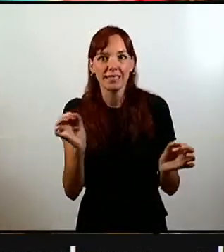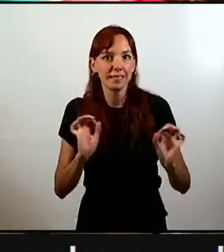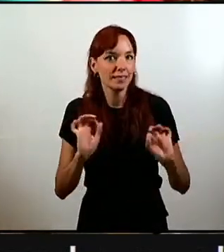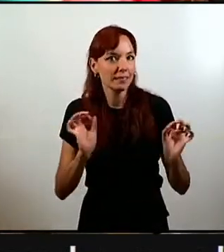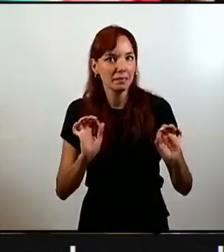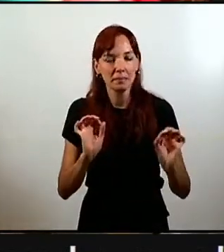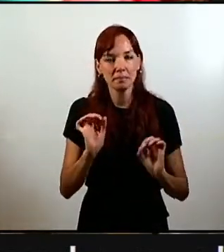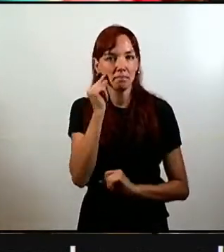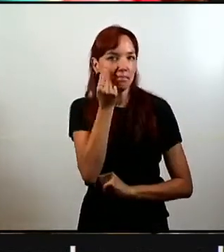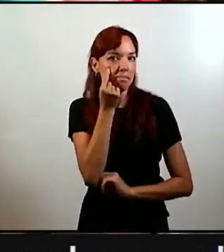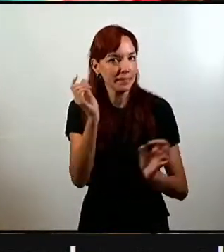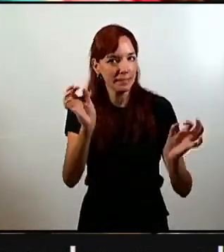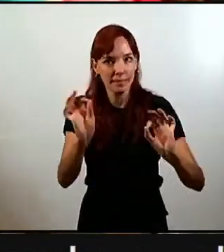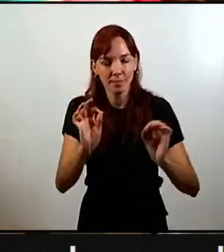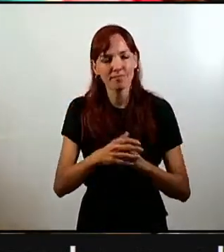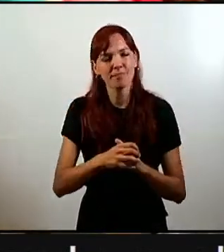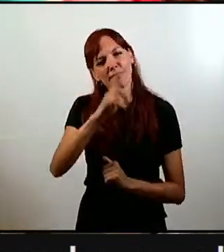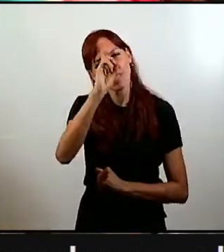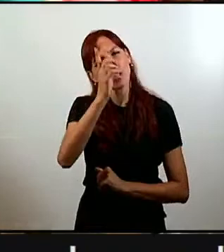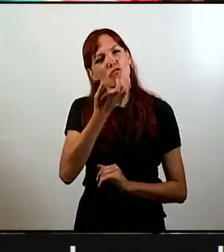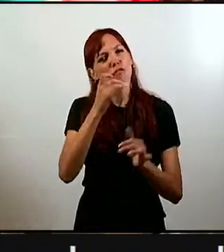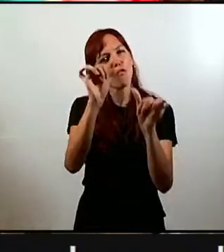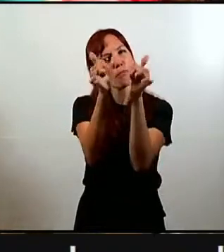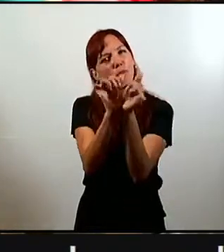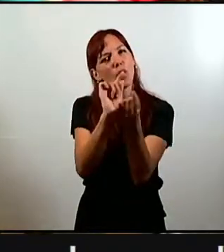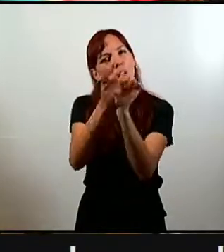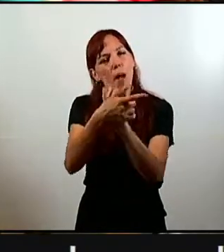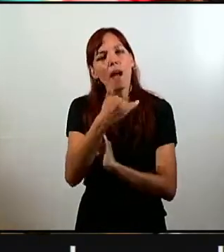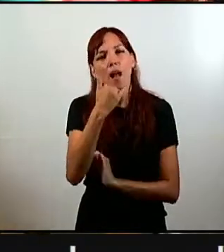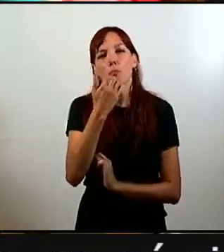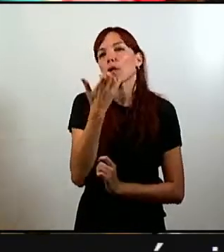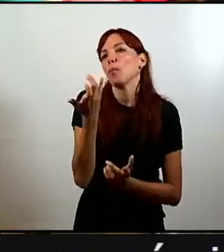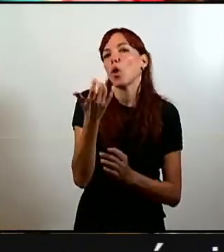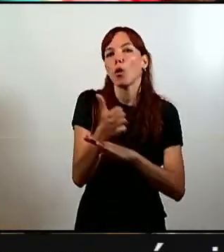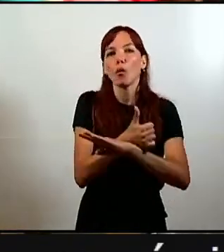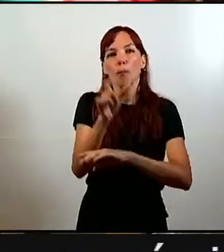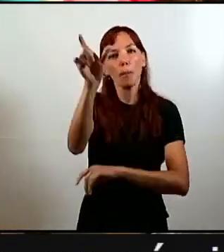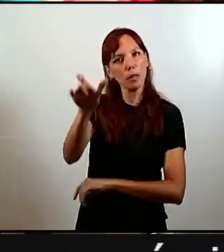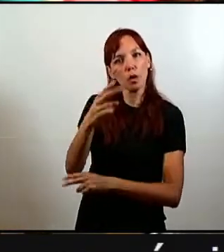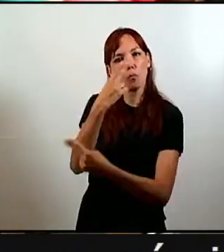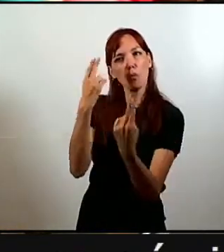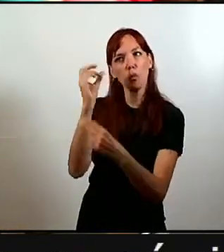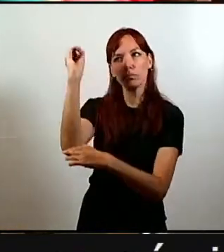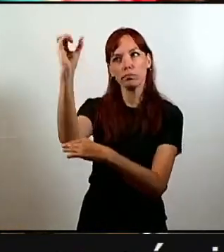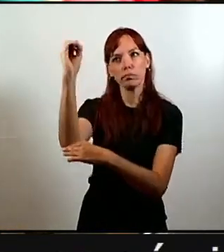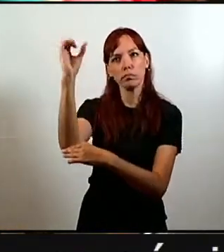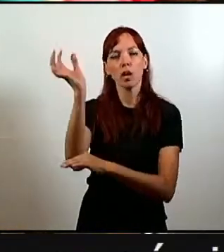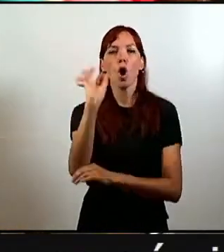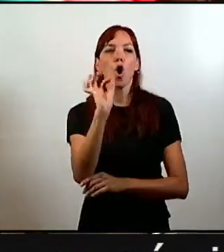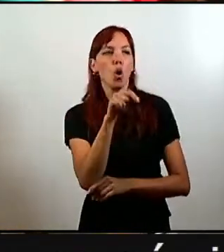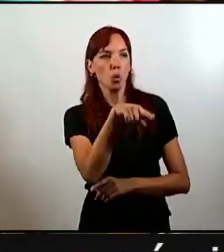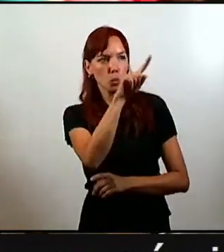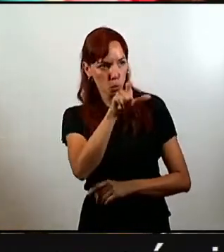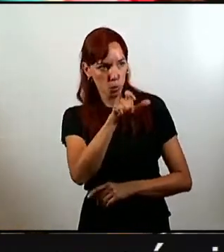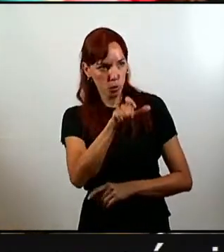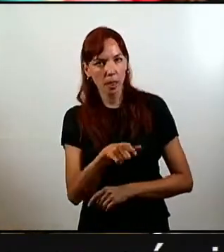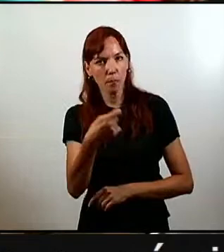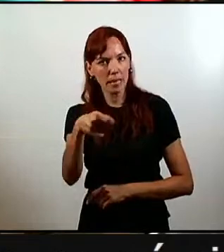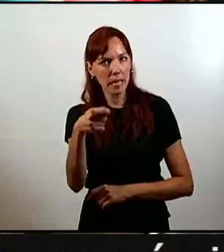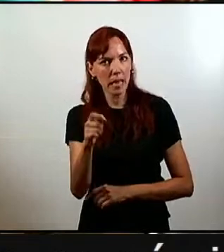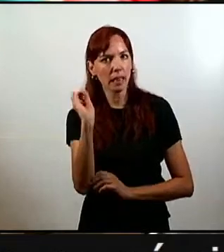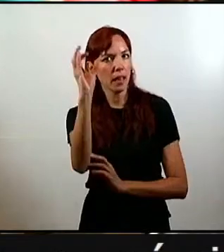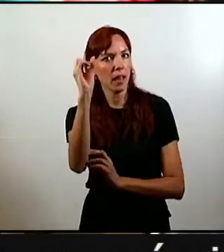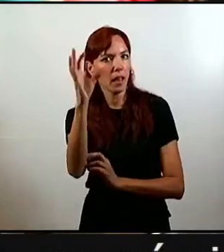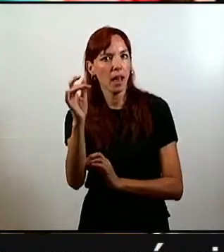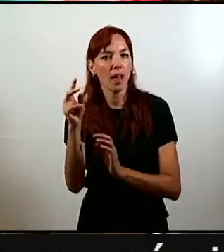oído hasta ahora. No sé si hay algún cambio en el modelo, por ejemplo, ¿va a haber discurso ciudadano? ¿Va a haber discurso de usted retomando lo que era tradición antes de